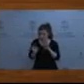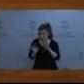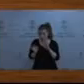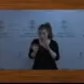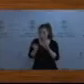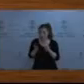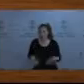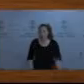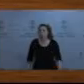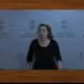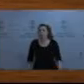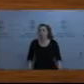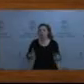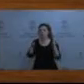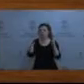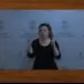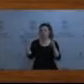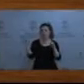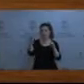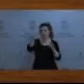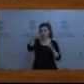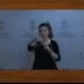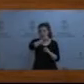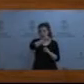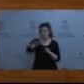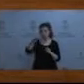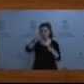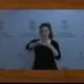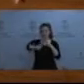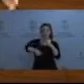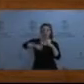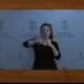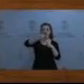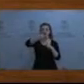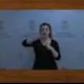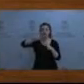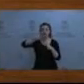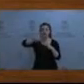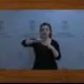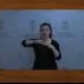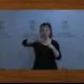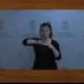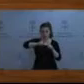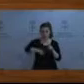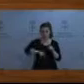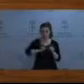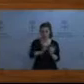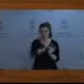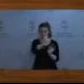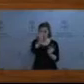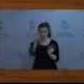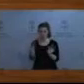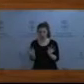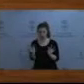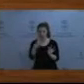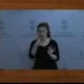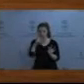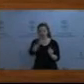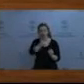permitiendo que esta semana y que la próxima semana y que a lo largo del próximo mes se reubiquen en